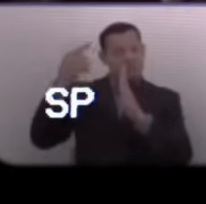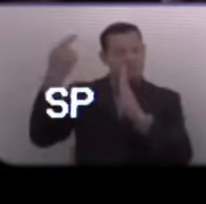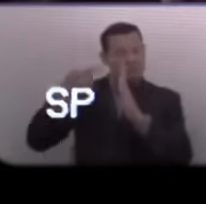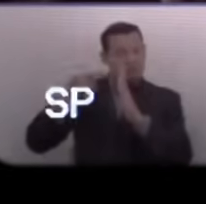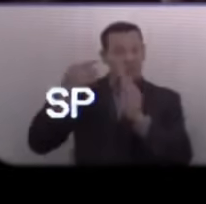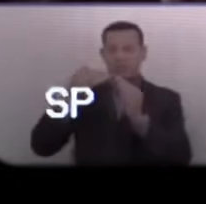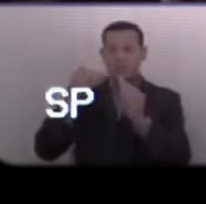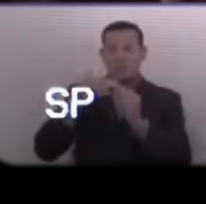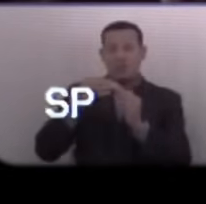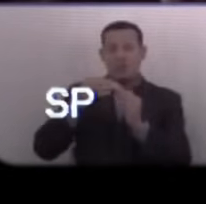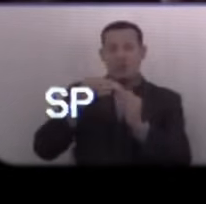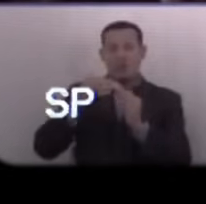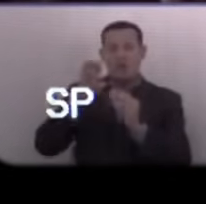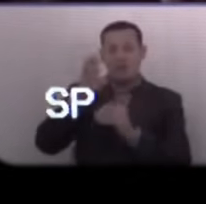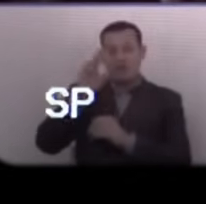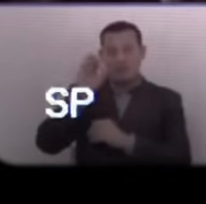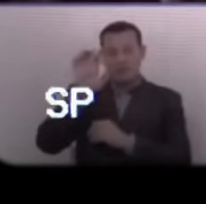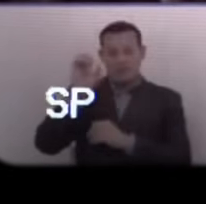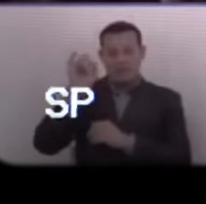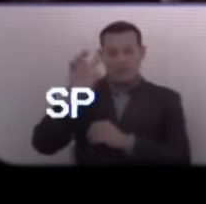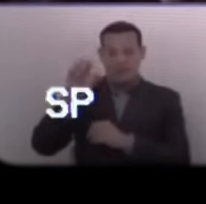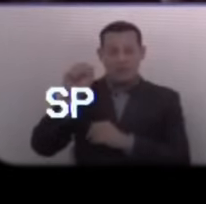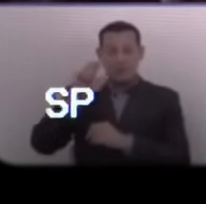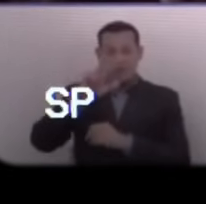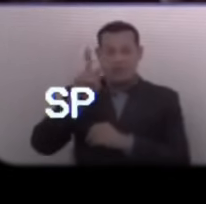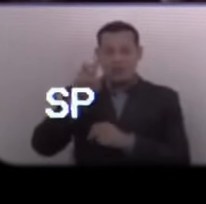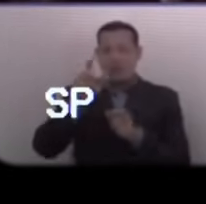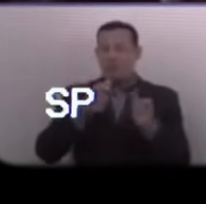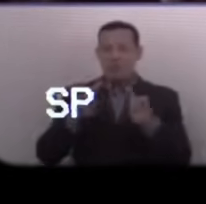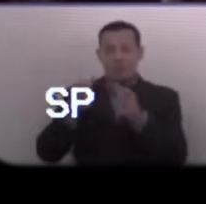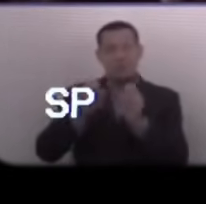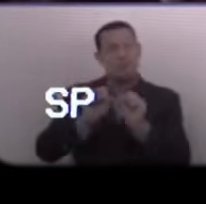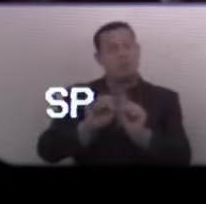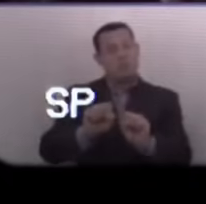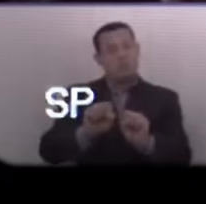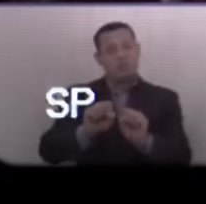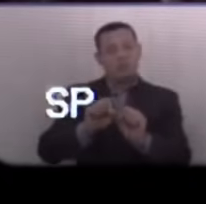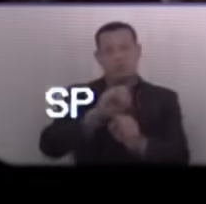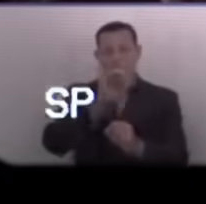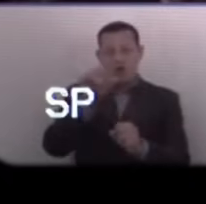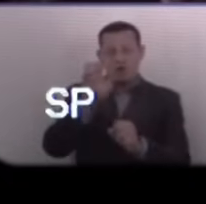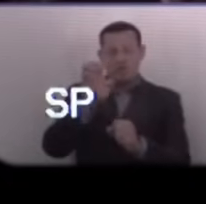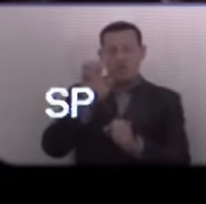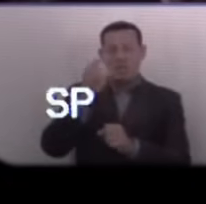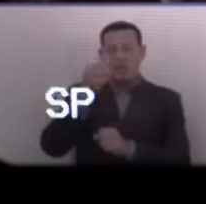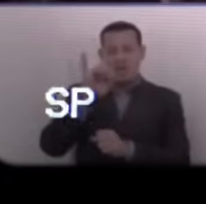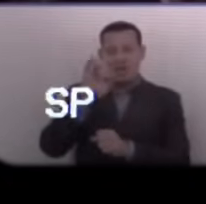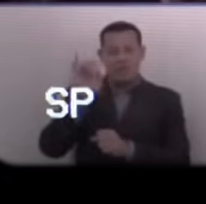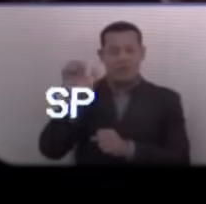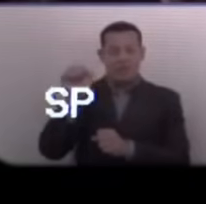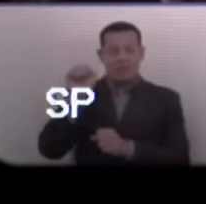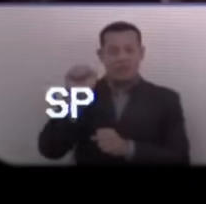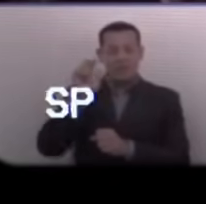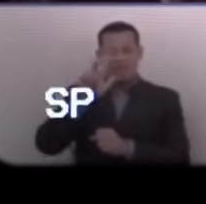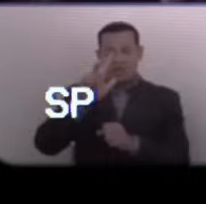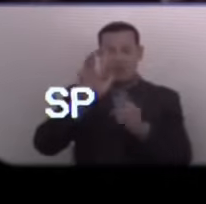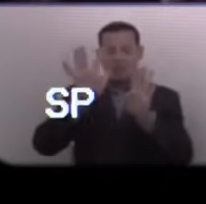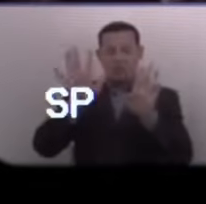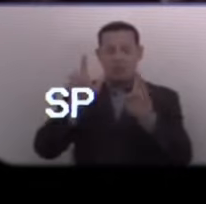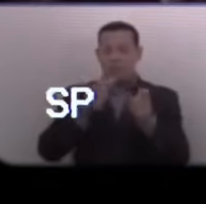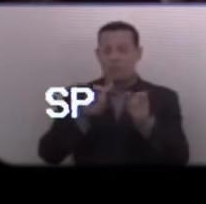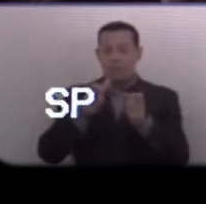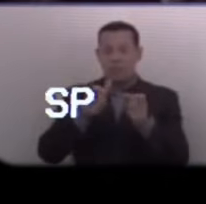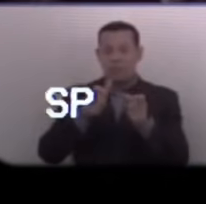León Escamilla, de 39 años, muerto a golpes. José Jeremías de León, 39